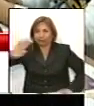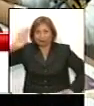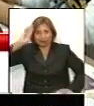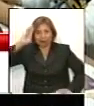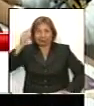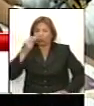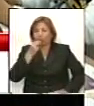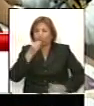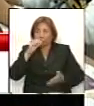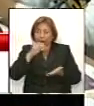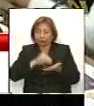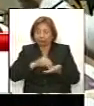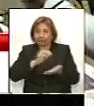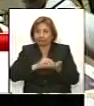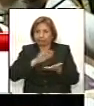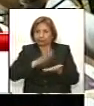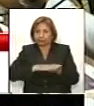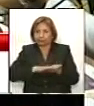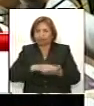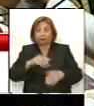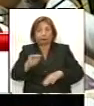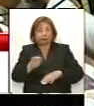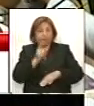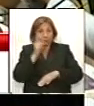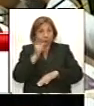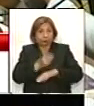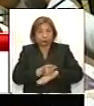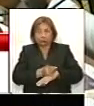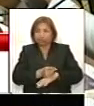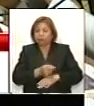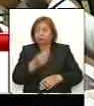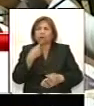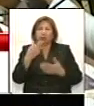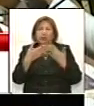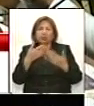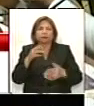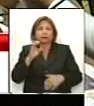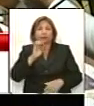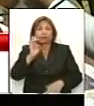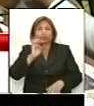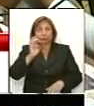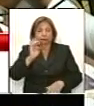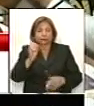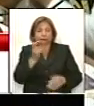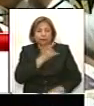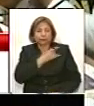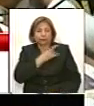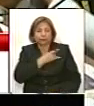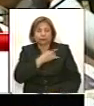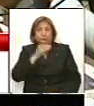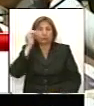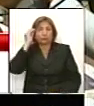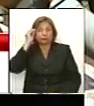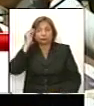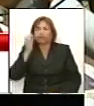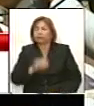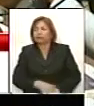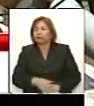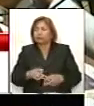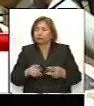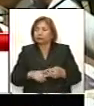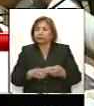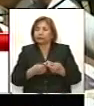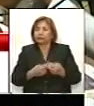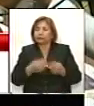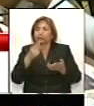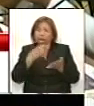que registrar la denuncia. Le voy a contar un caso que hemos acompañado en el mes de enero. Era una chica estudiante de la Universidad Nacional de Ingeniería que empezó a